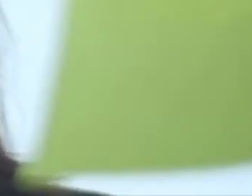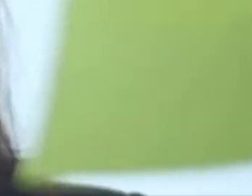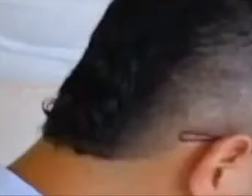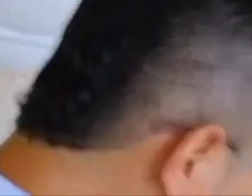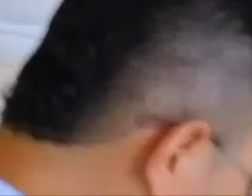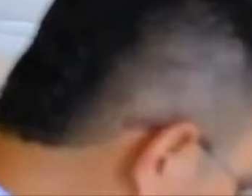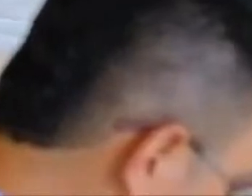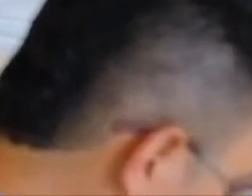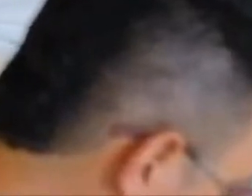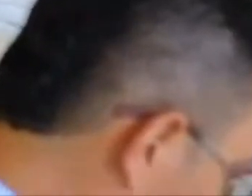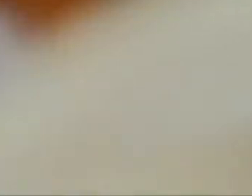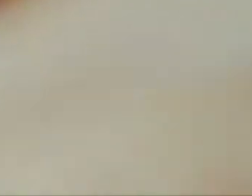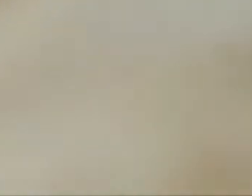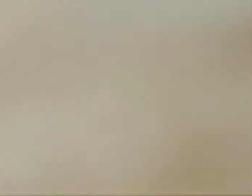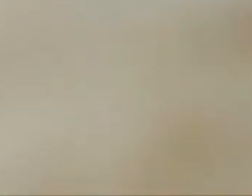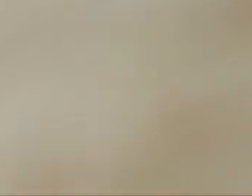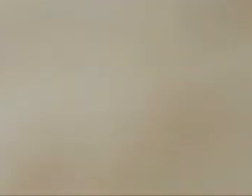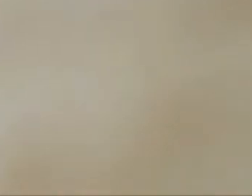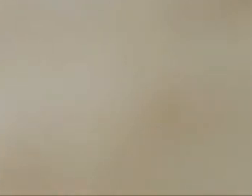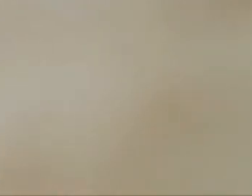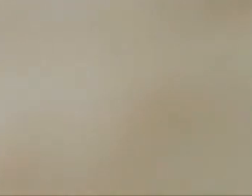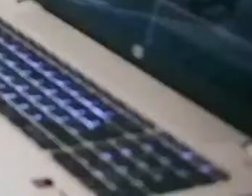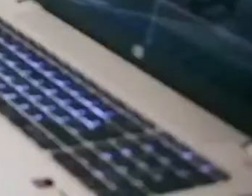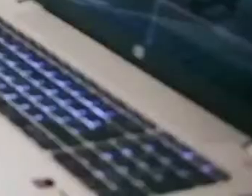el Año de la Ciencia en Colombia.